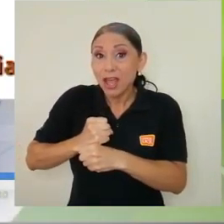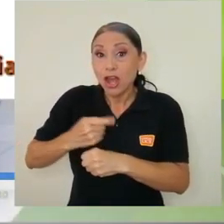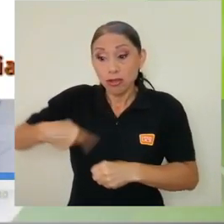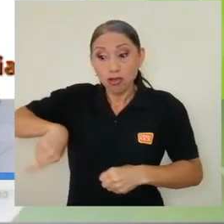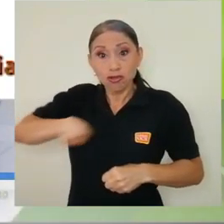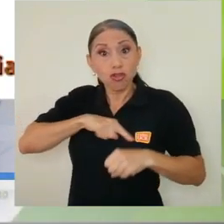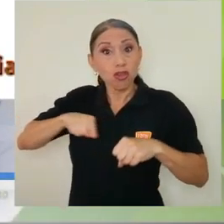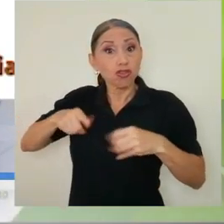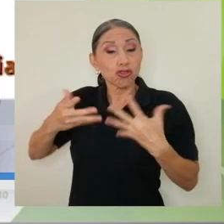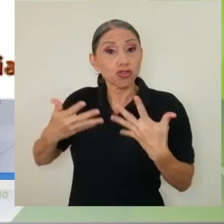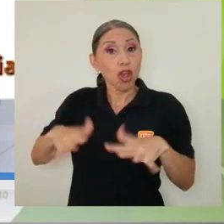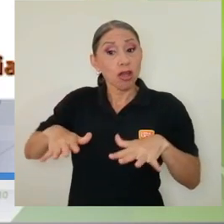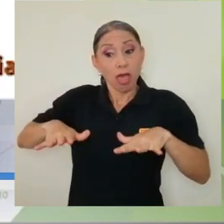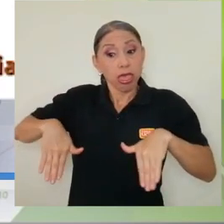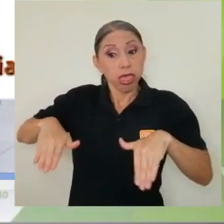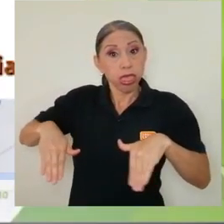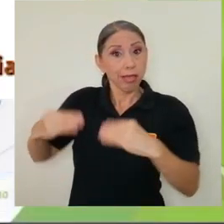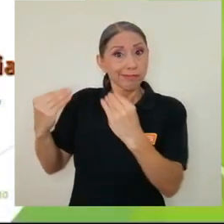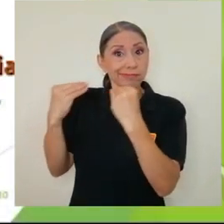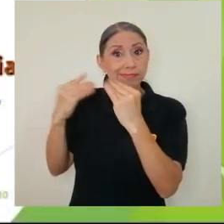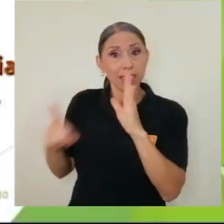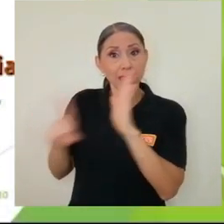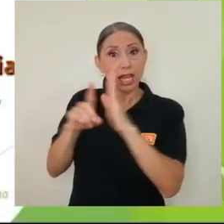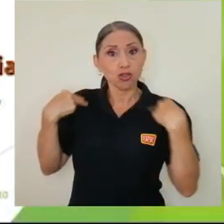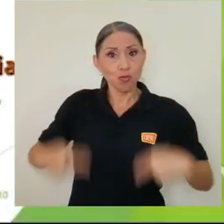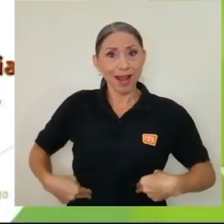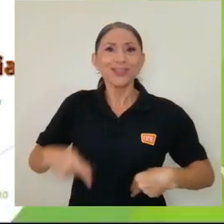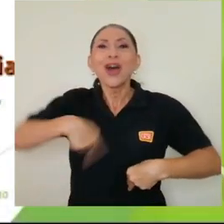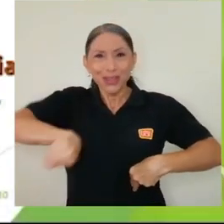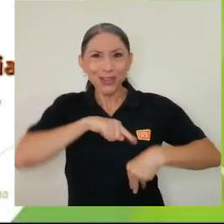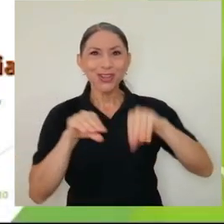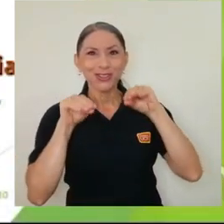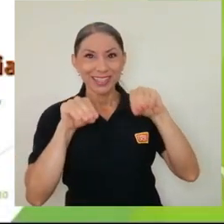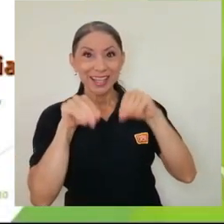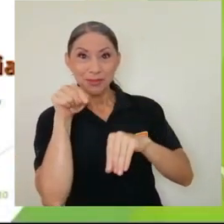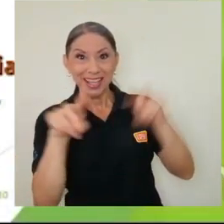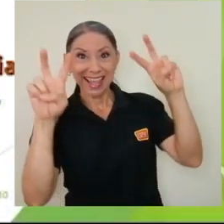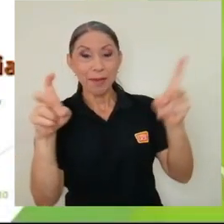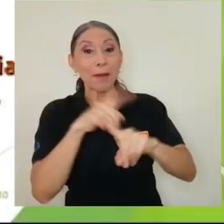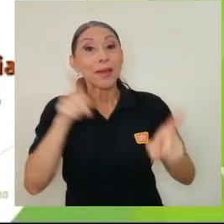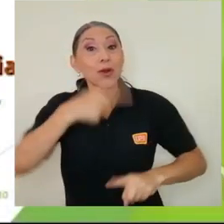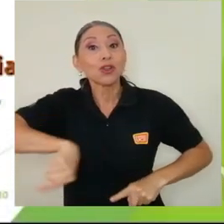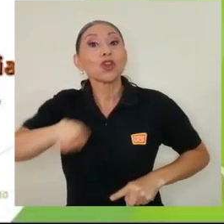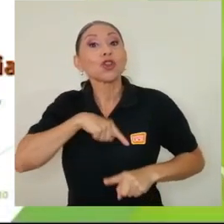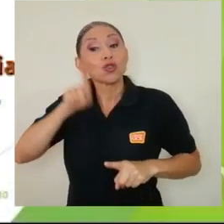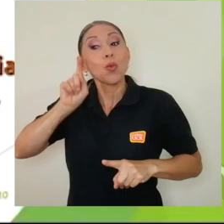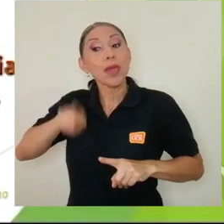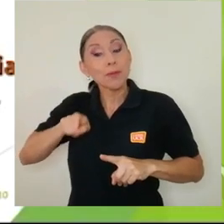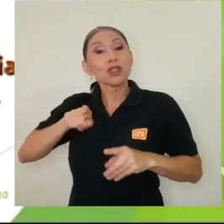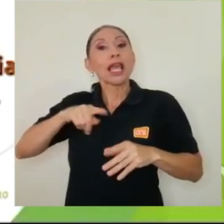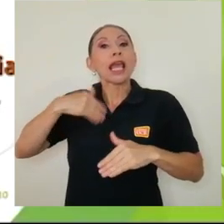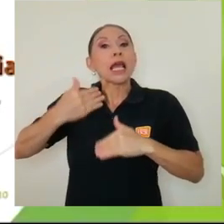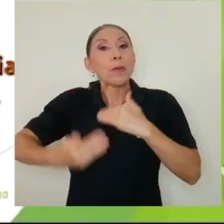humanos somos educadores en derechos humanos pero fue una formación un conocimiento que tuvimos que ir adquiriendo